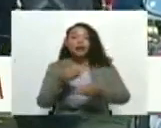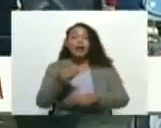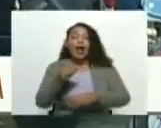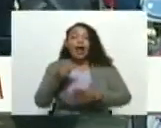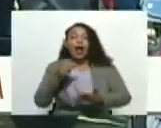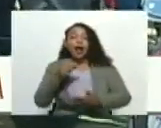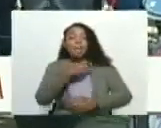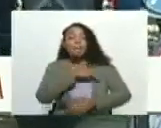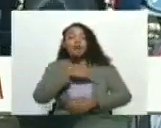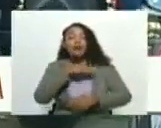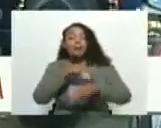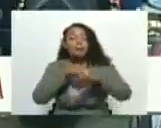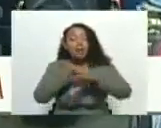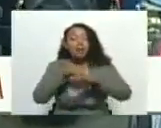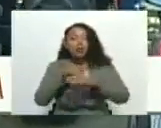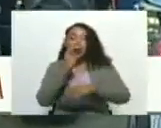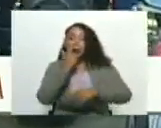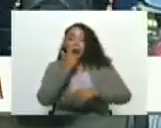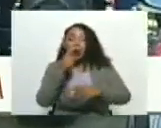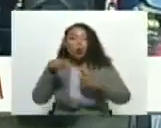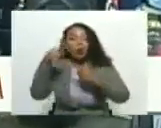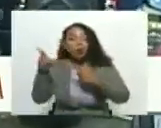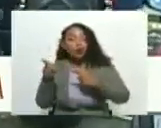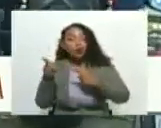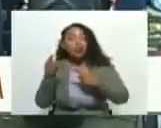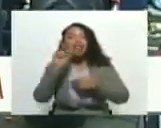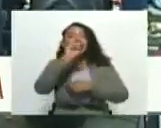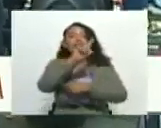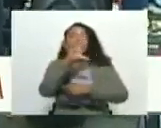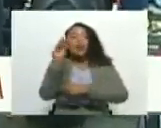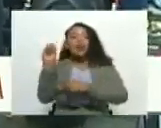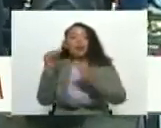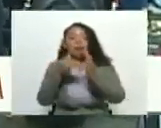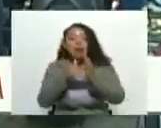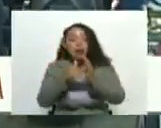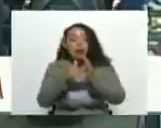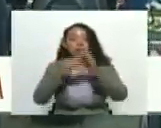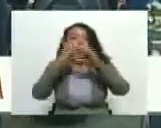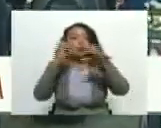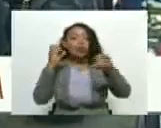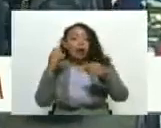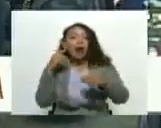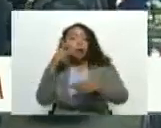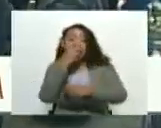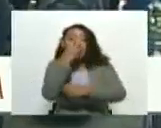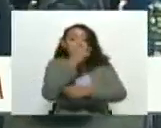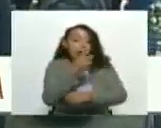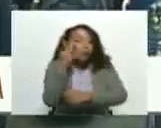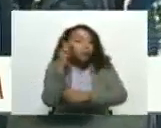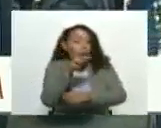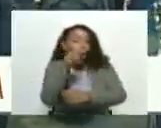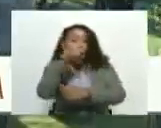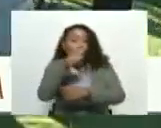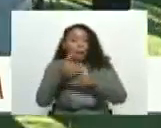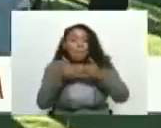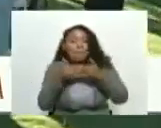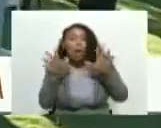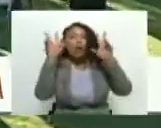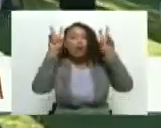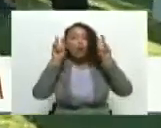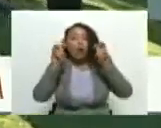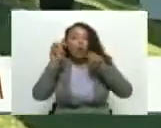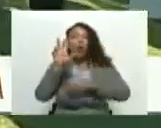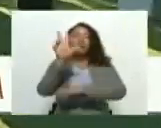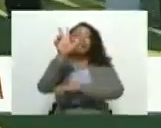los transportistas. Ya más de 150.000 transportistas han pasado por las tiendas del transportista. Y bueno, hoy estamos inaugurando unas